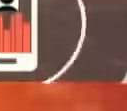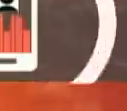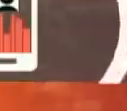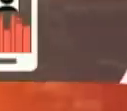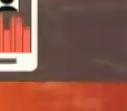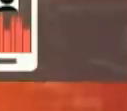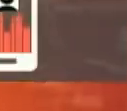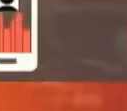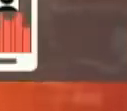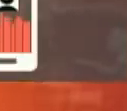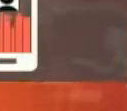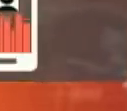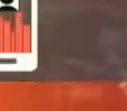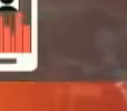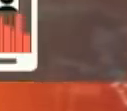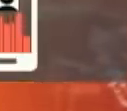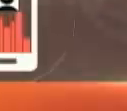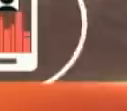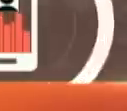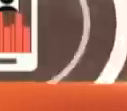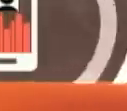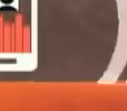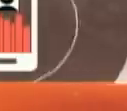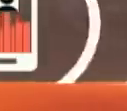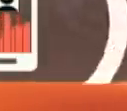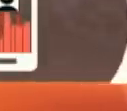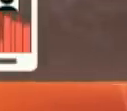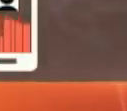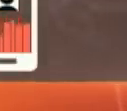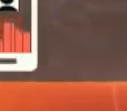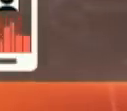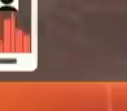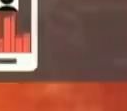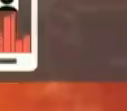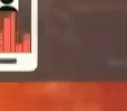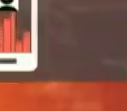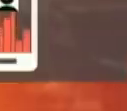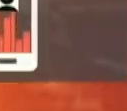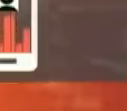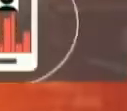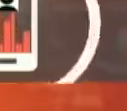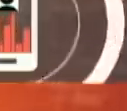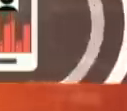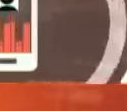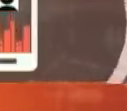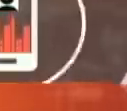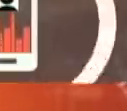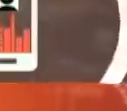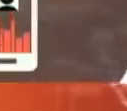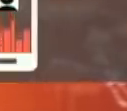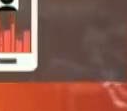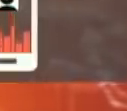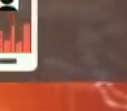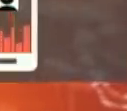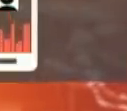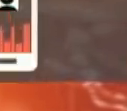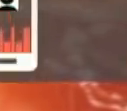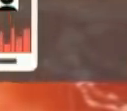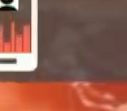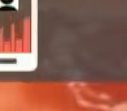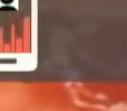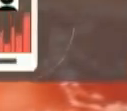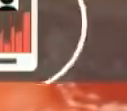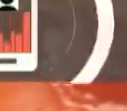los procesos de robo, de especulación contra el pueblo. Estamos actuando y vamos a ir apretando la mano cada día que